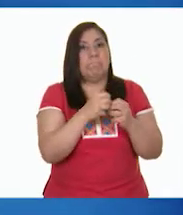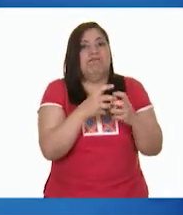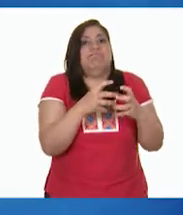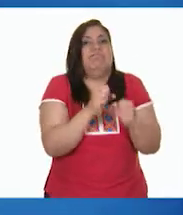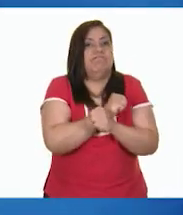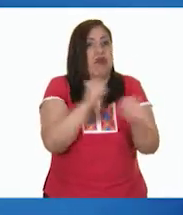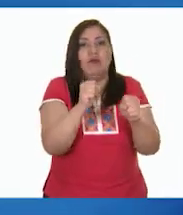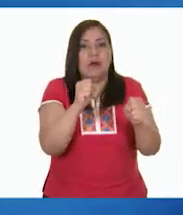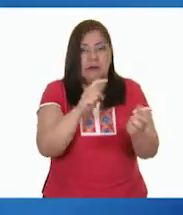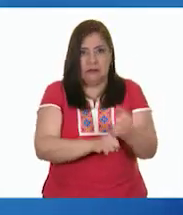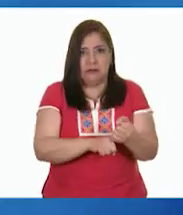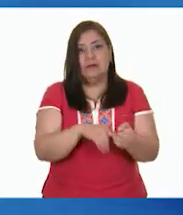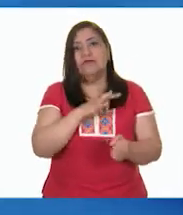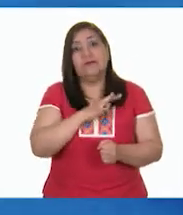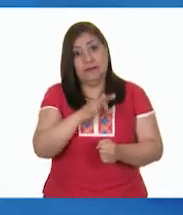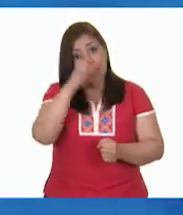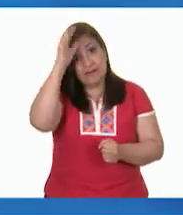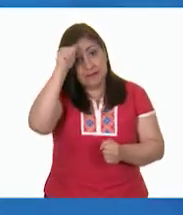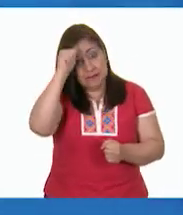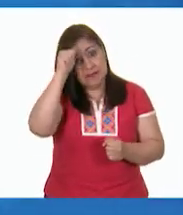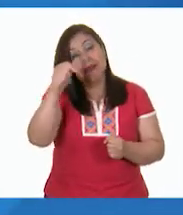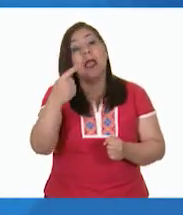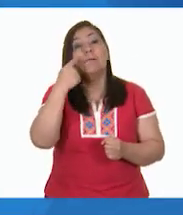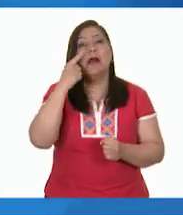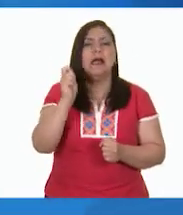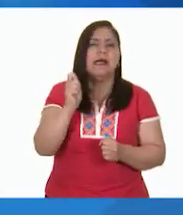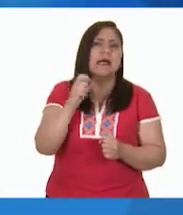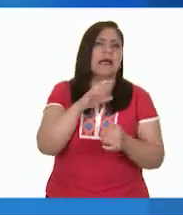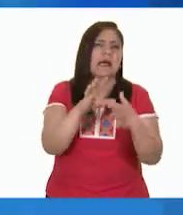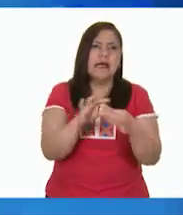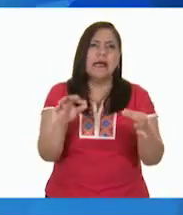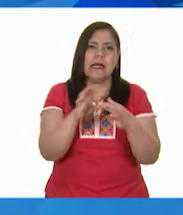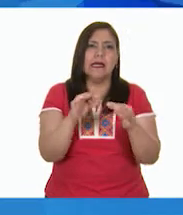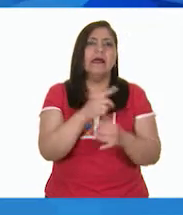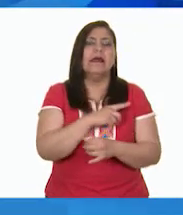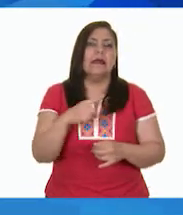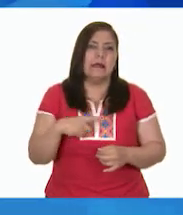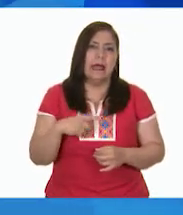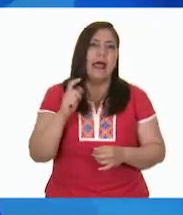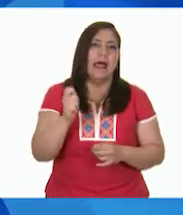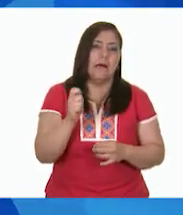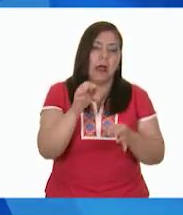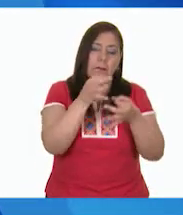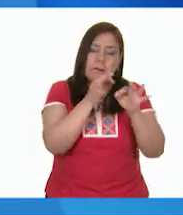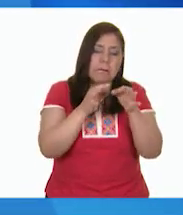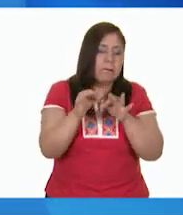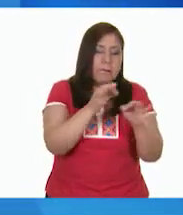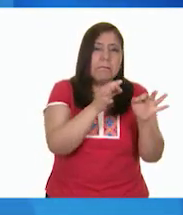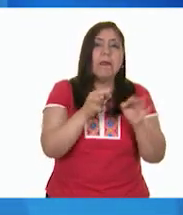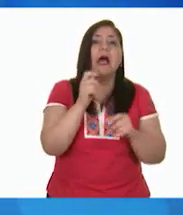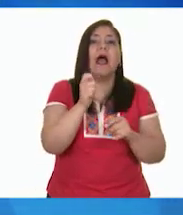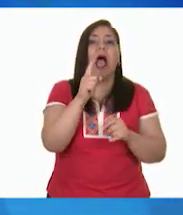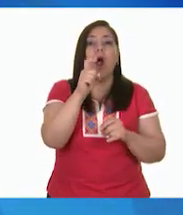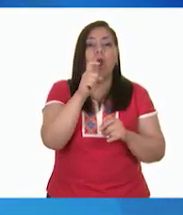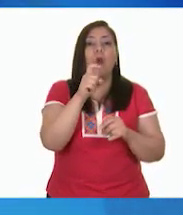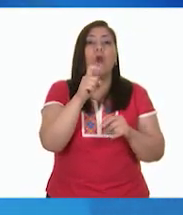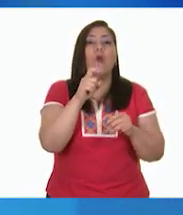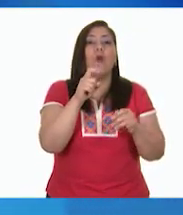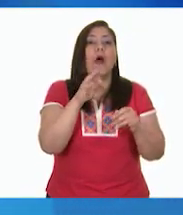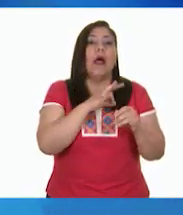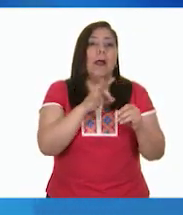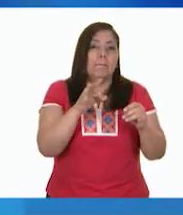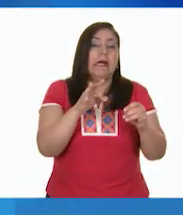¿De acuerdo? Entonces, ¿qué es lo que estamos viendo en este caso? Estamos viendo que las partículas del agua también se encuentran muy juntas, pero